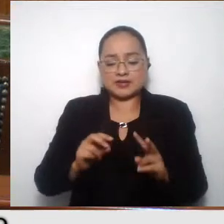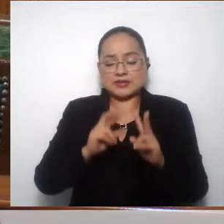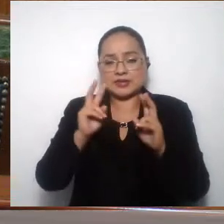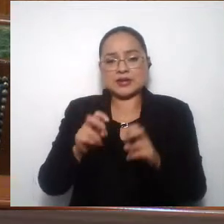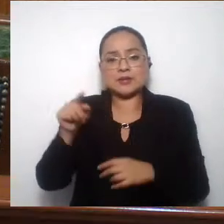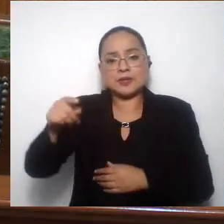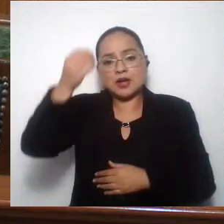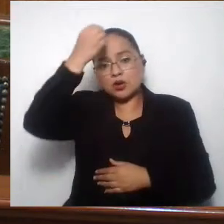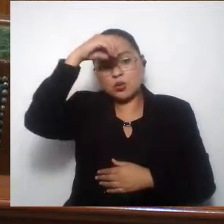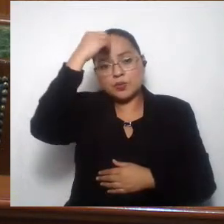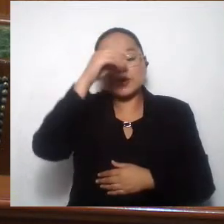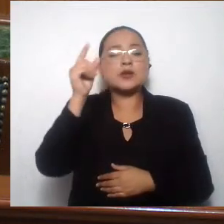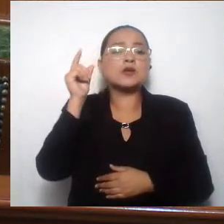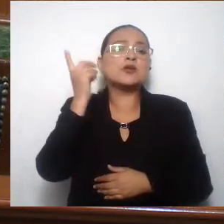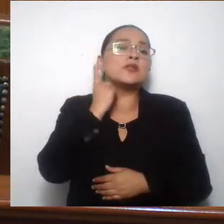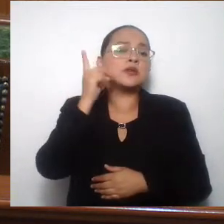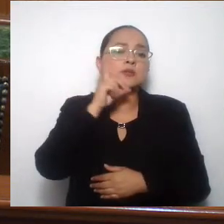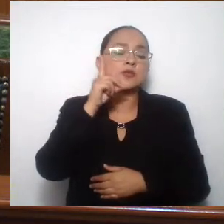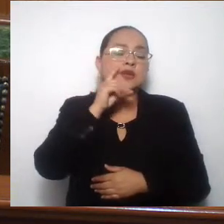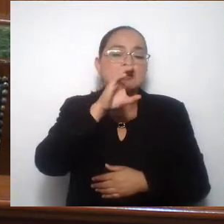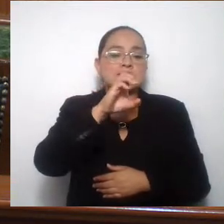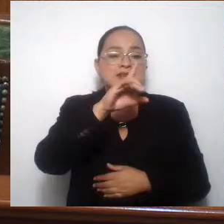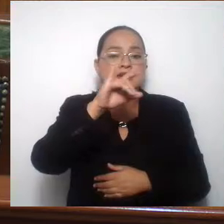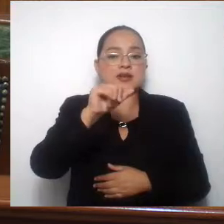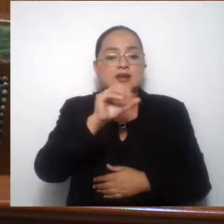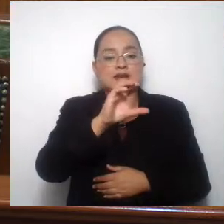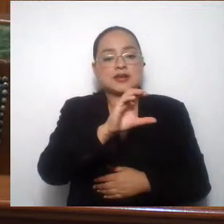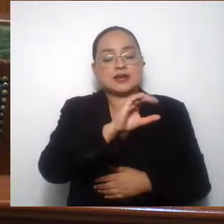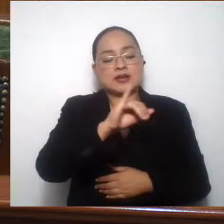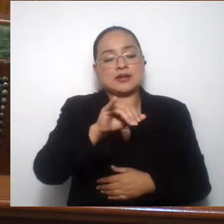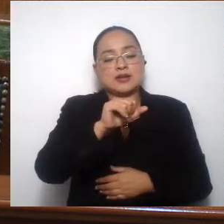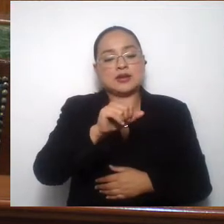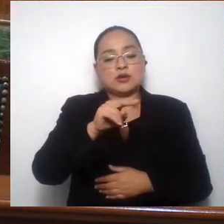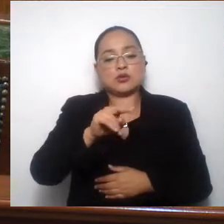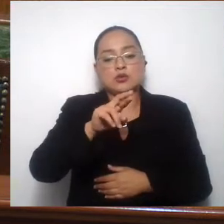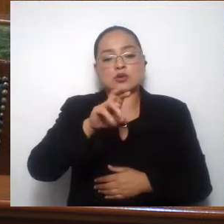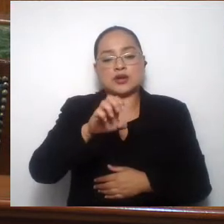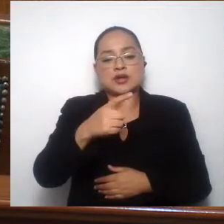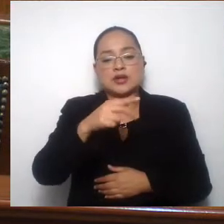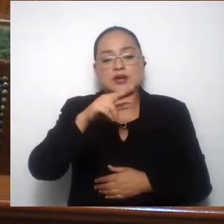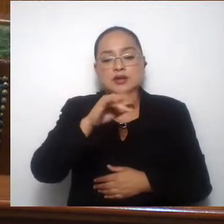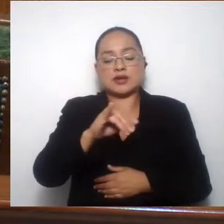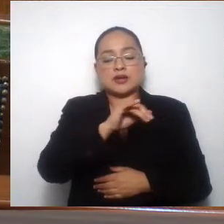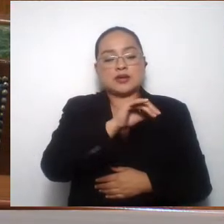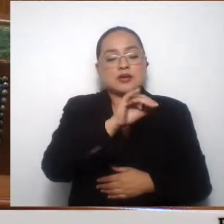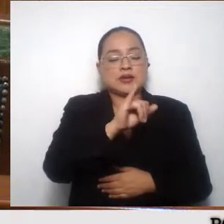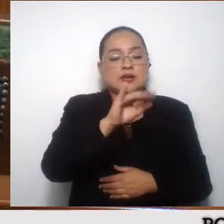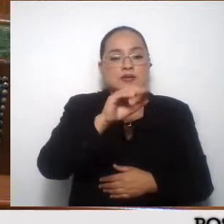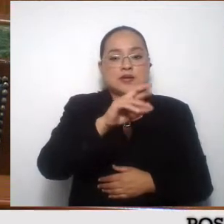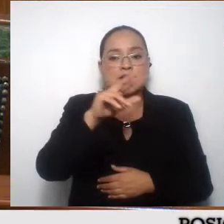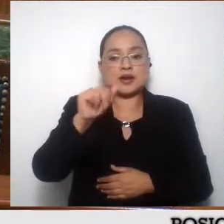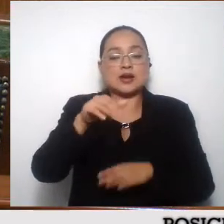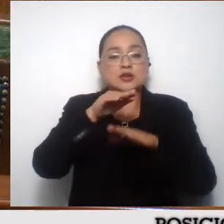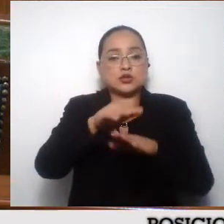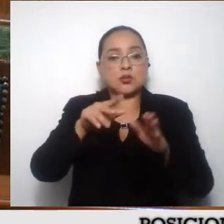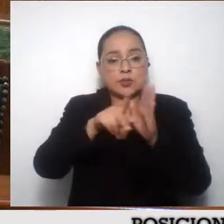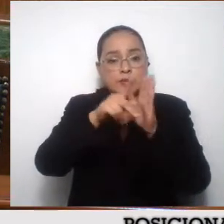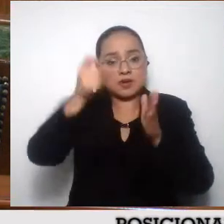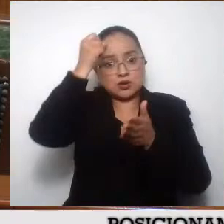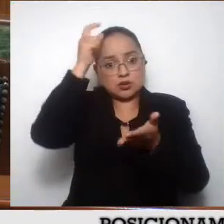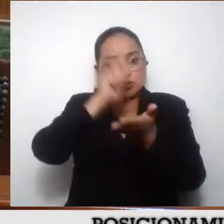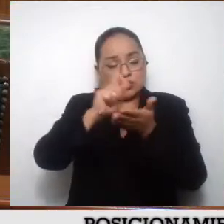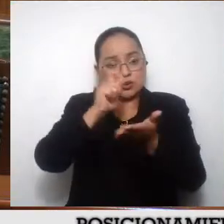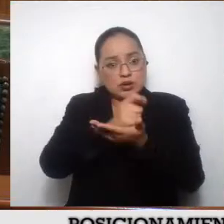la diputada Celia Jauregui Ibarra sobre libertad de prensa. Tiene el uso de la palabra, diputada.